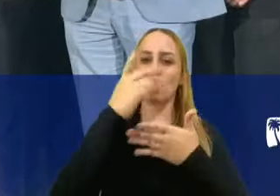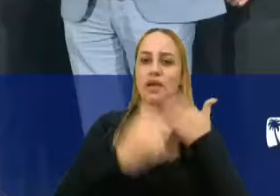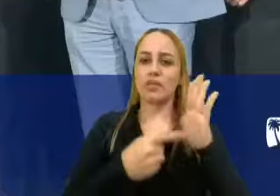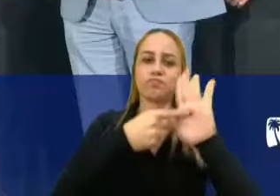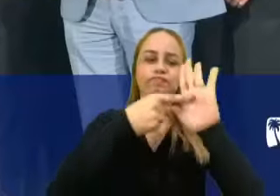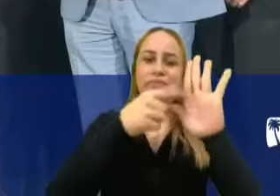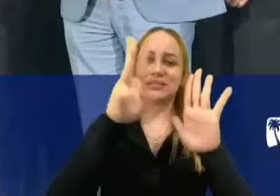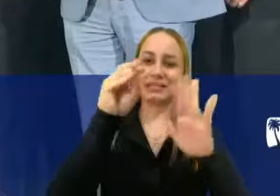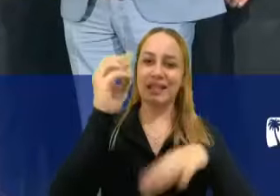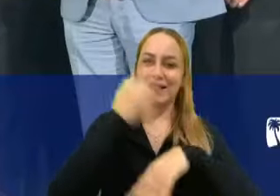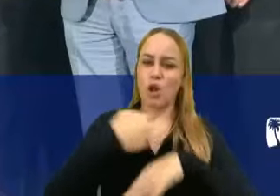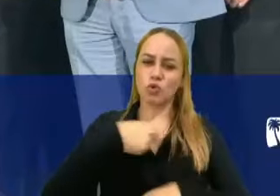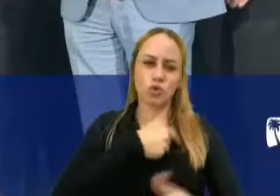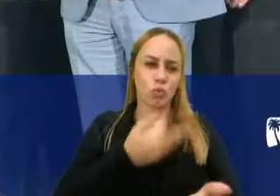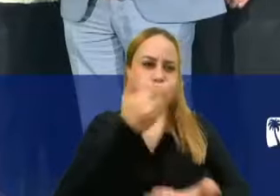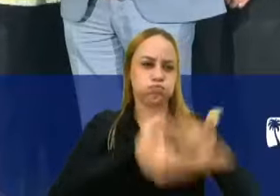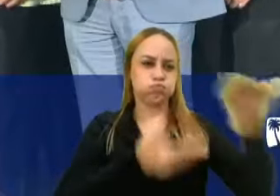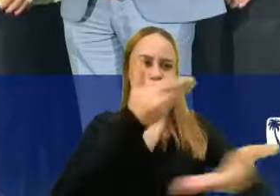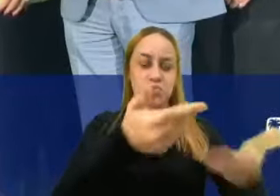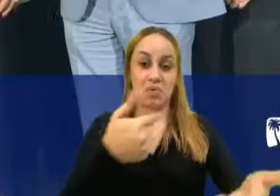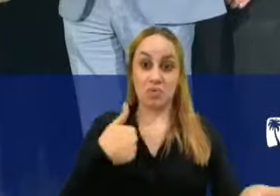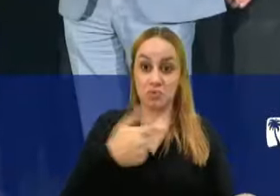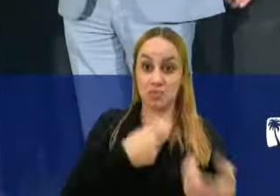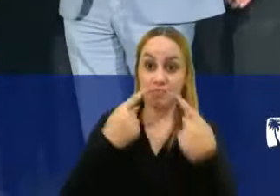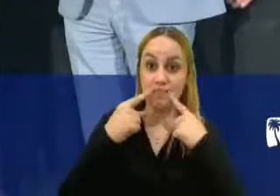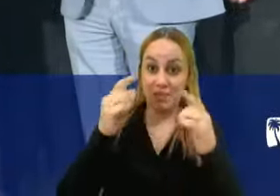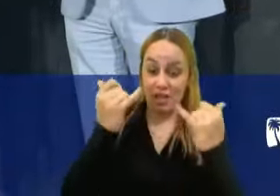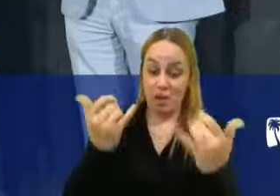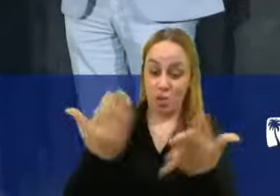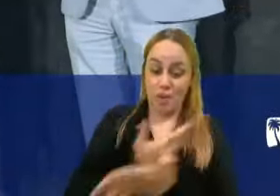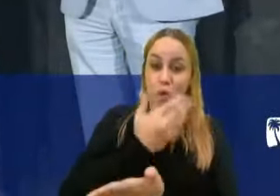establecido por el bien de Puerto Rico cuente con